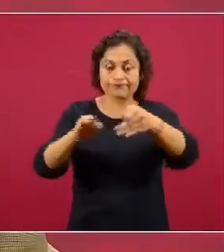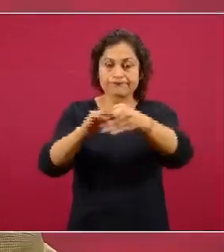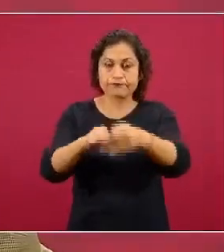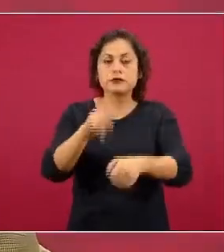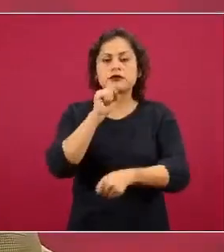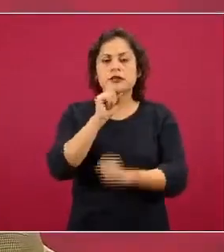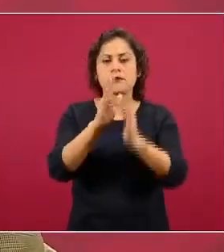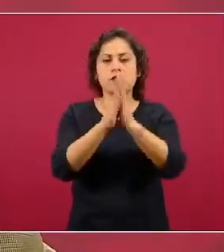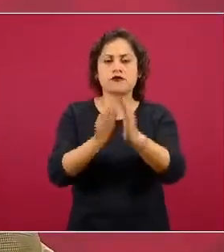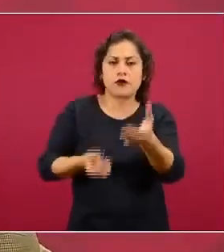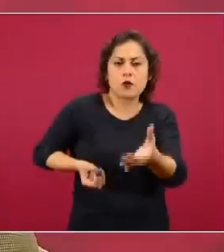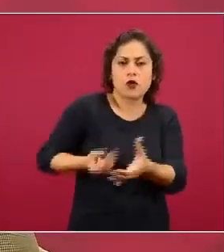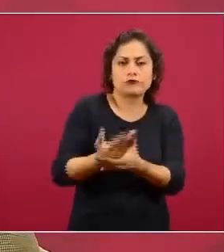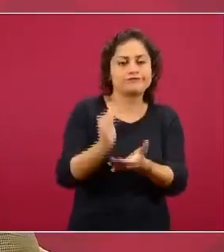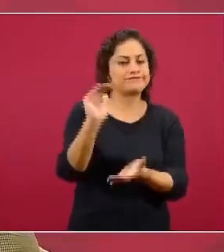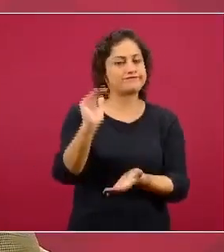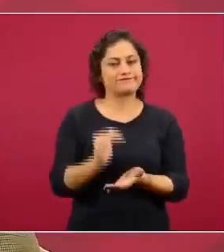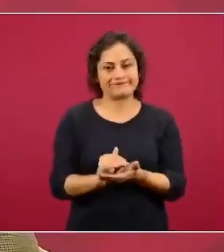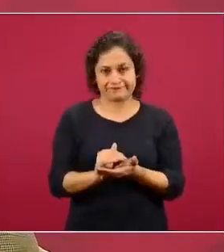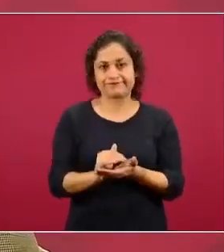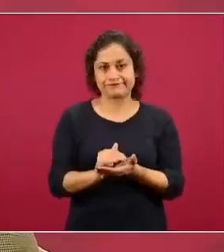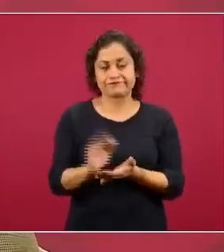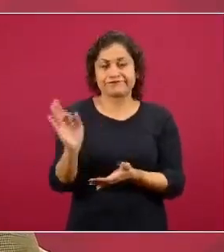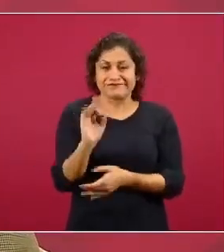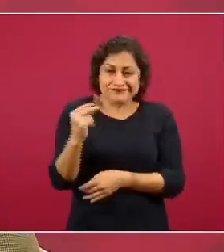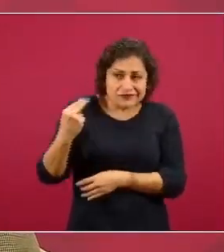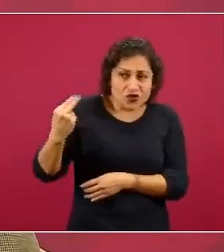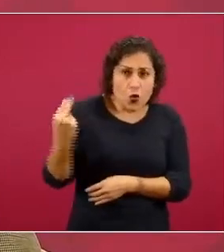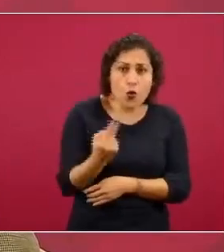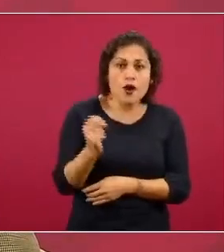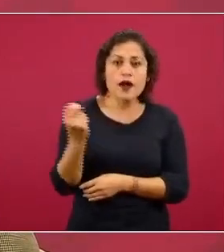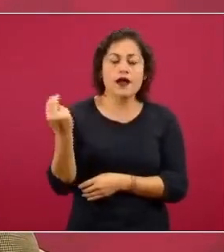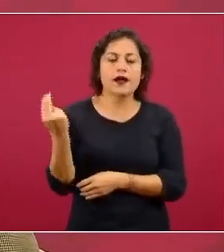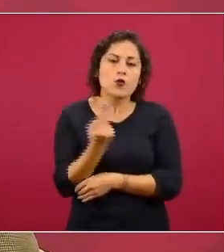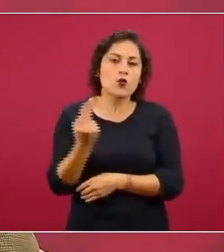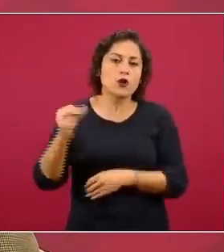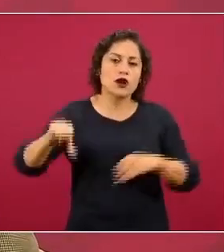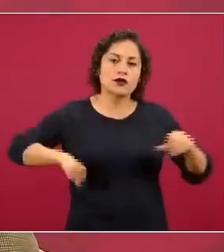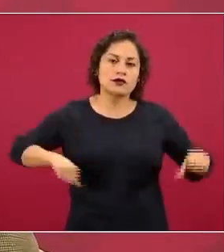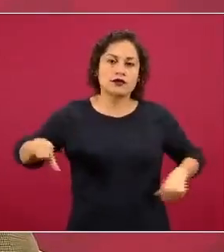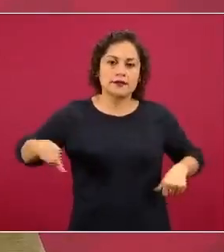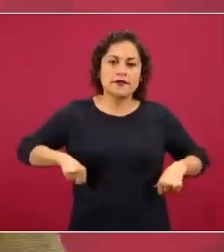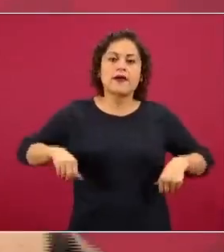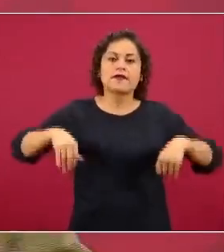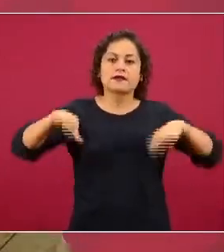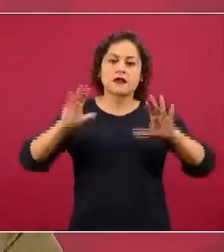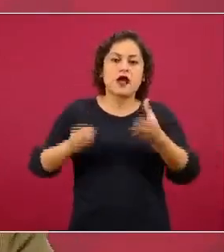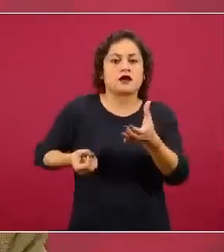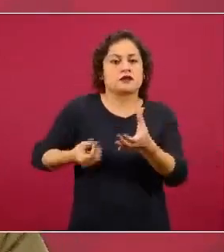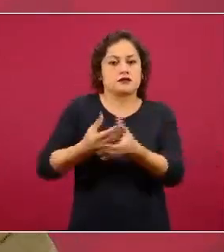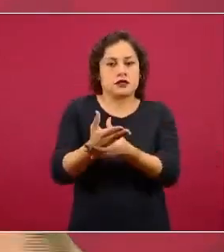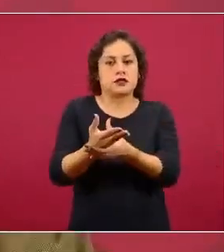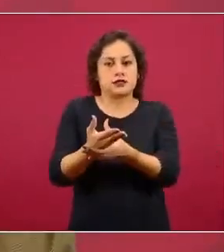menos posible, solamente si es caso necesario, si son actividades esenciales, salir a la vía pública.